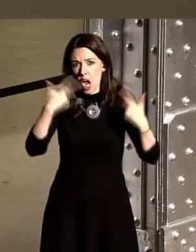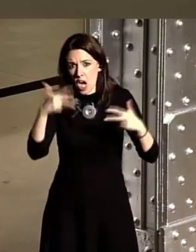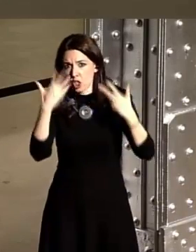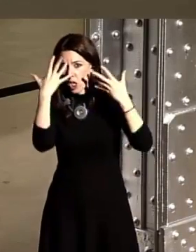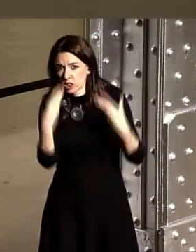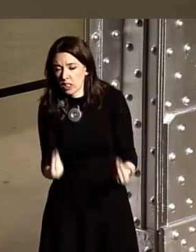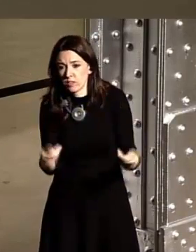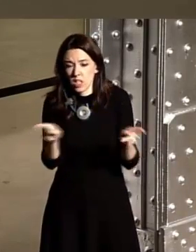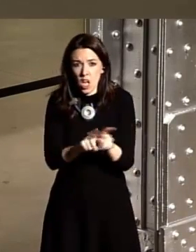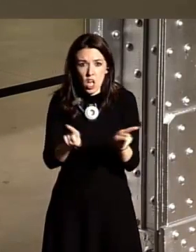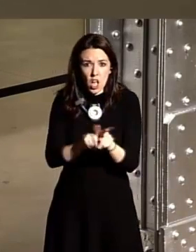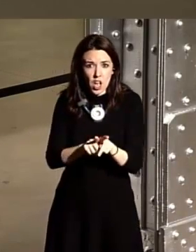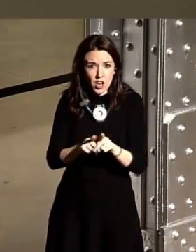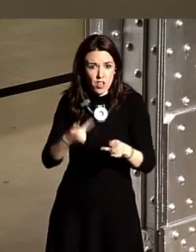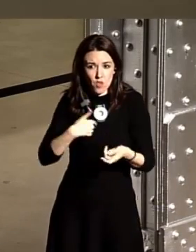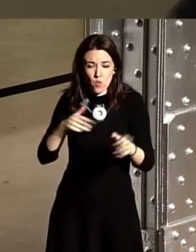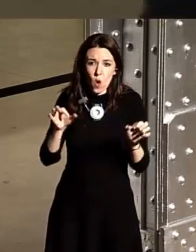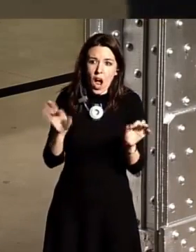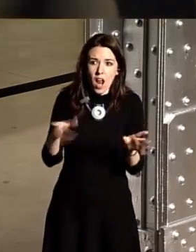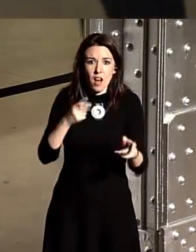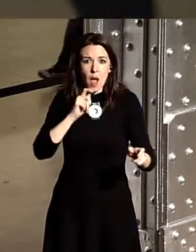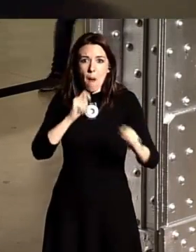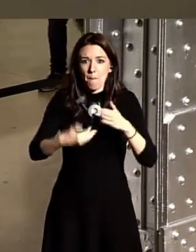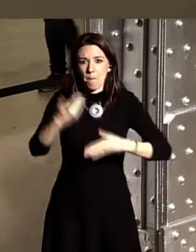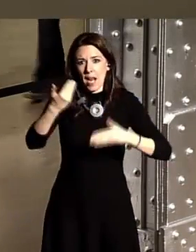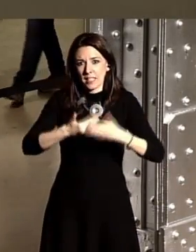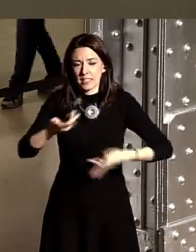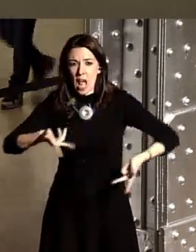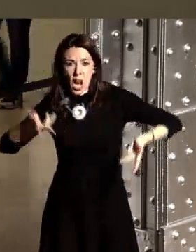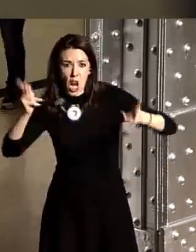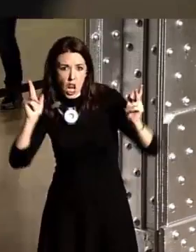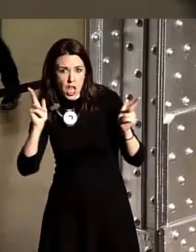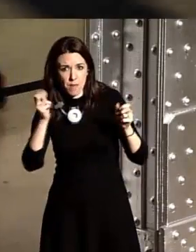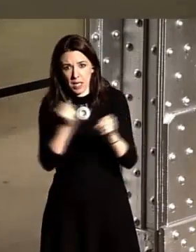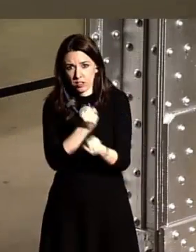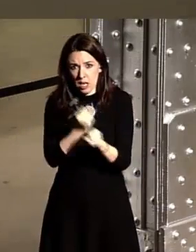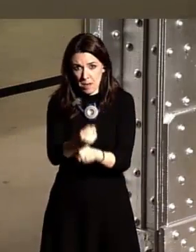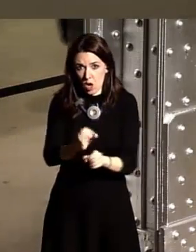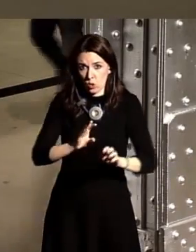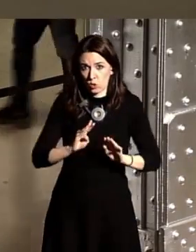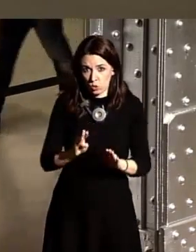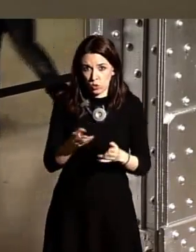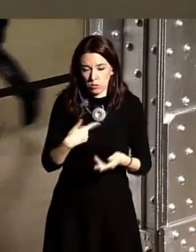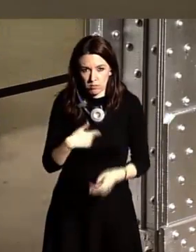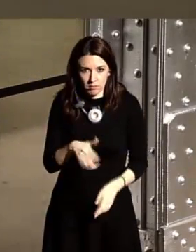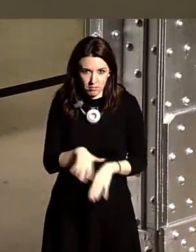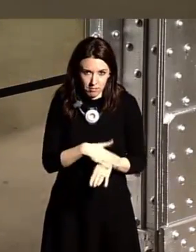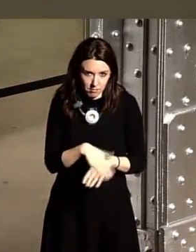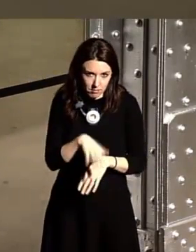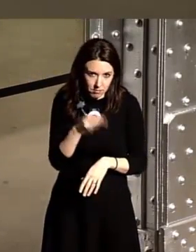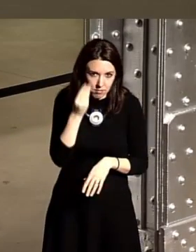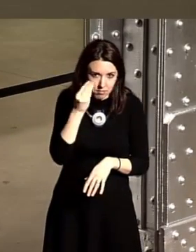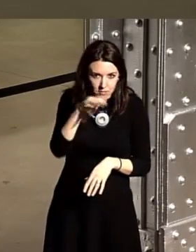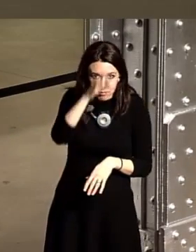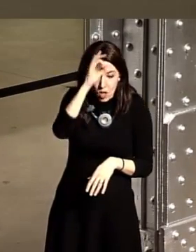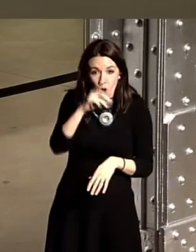entender como free press, que la prensa es libre y hacer su trabajo, pero qué ignorante, porque yo